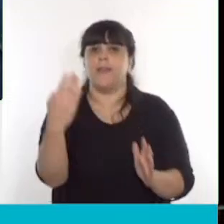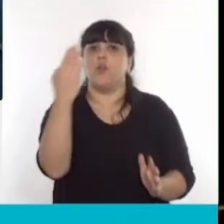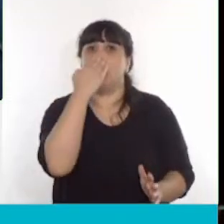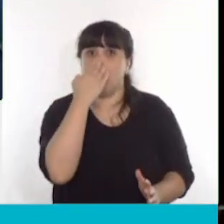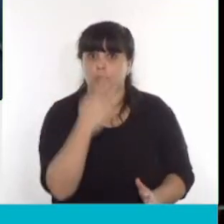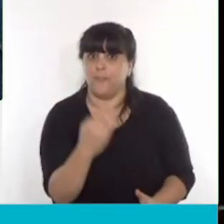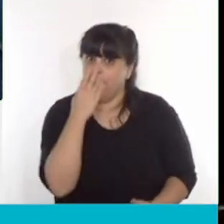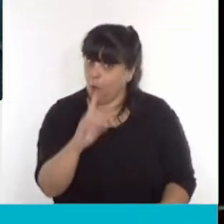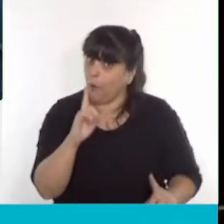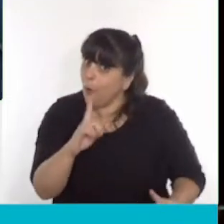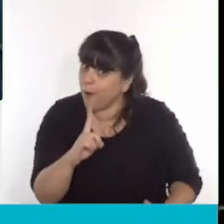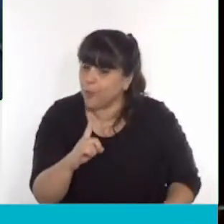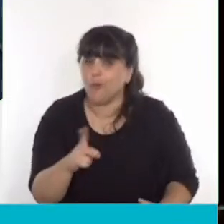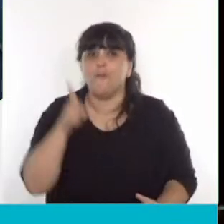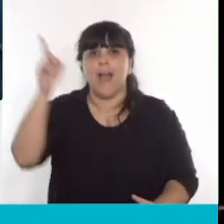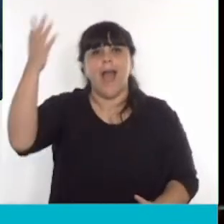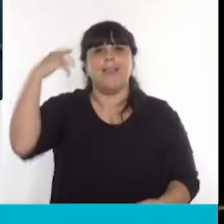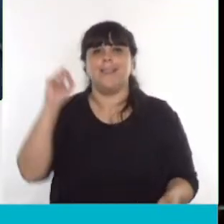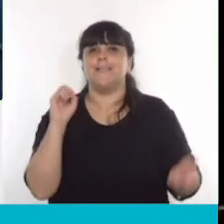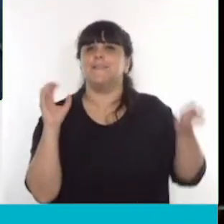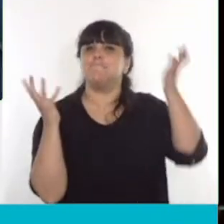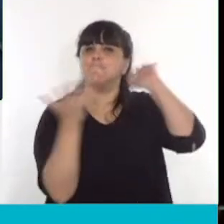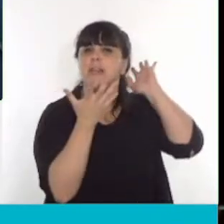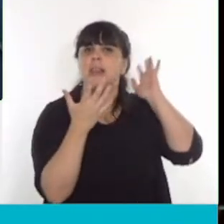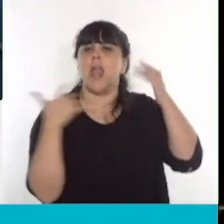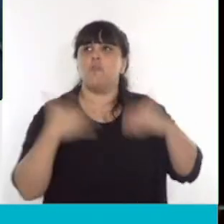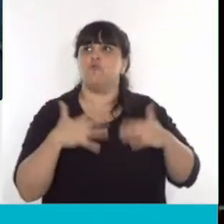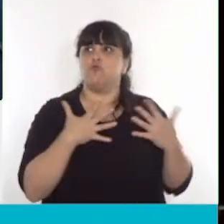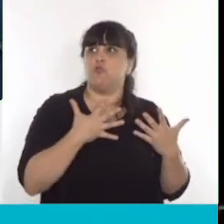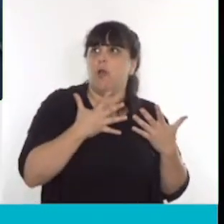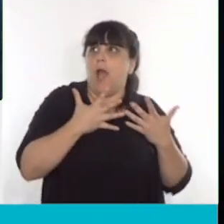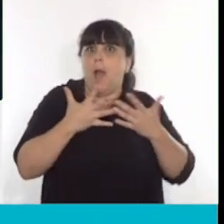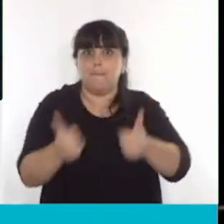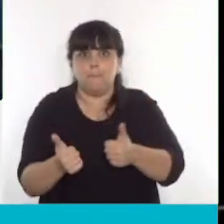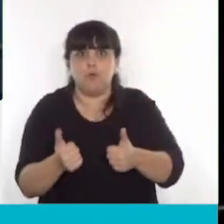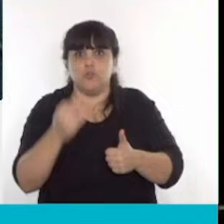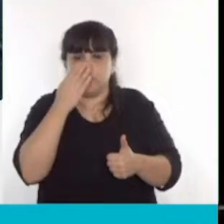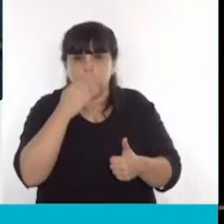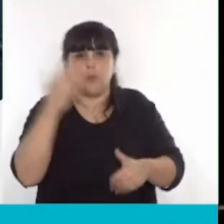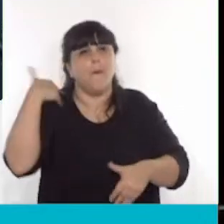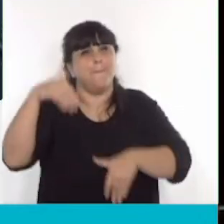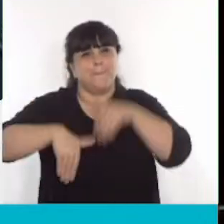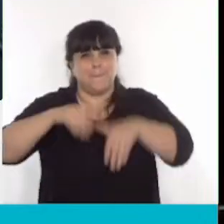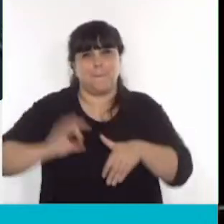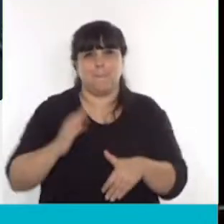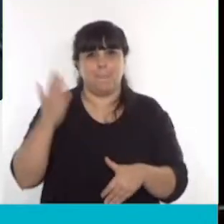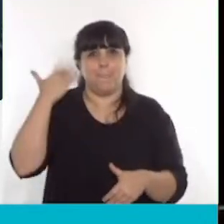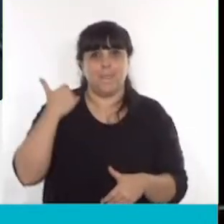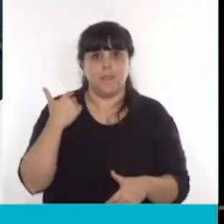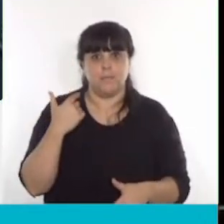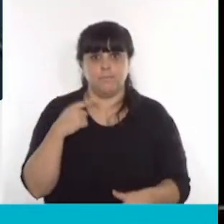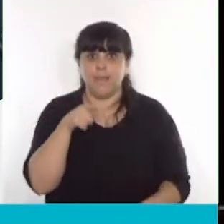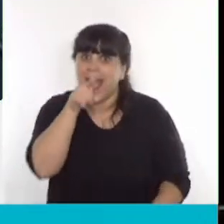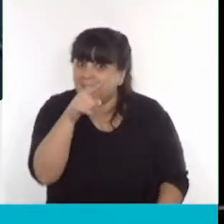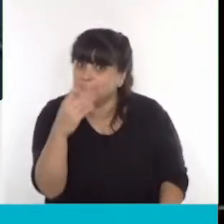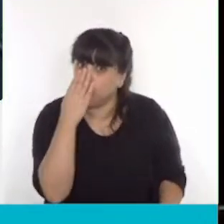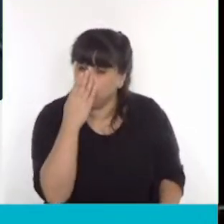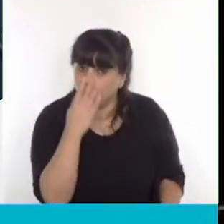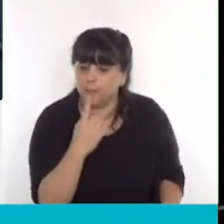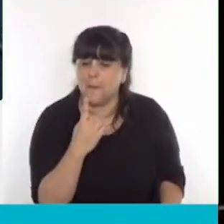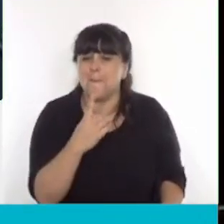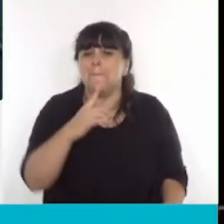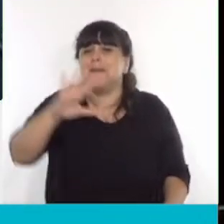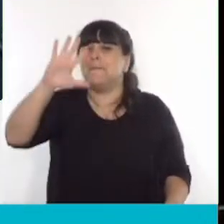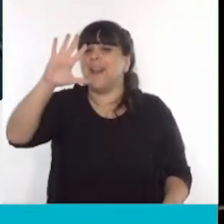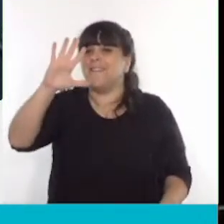Milei tuvo un enorme apoyo durante las elecciones del año pasado y allí, por primera vez, por ejemplo,